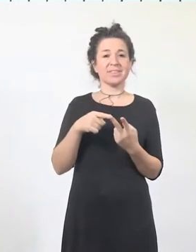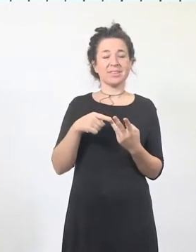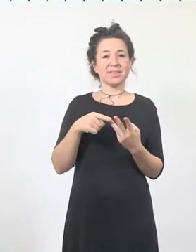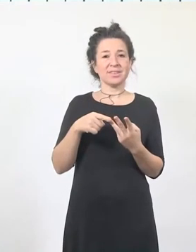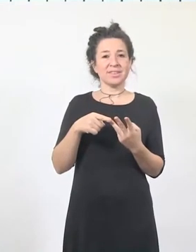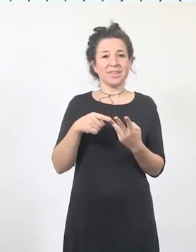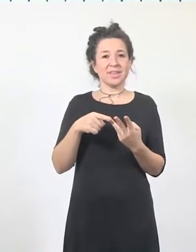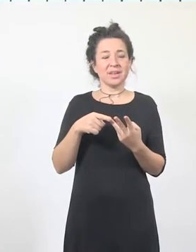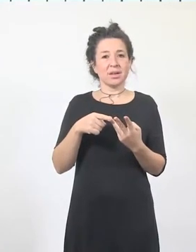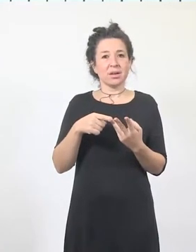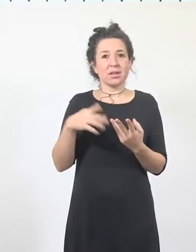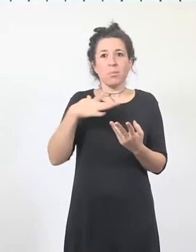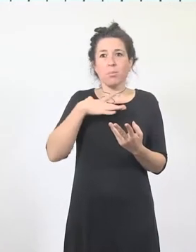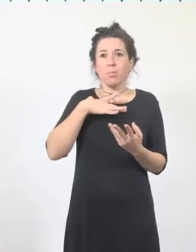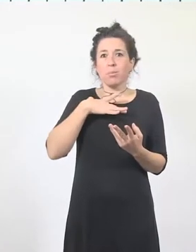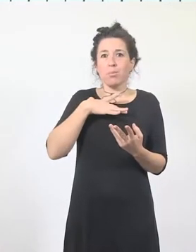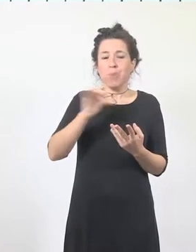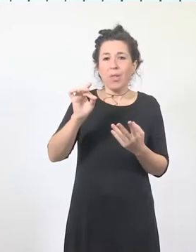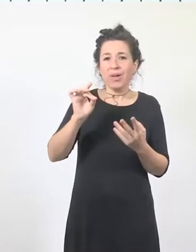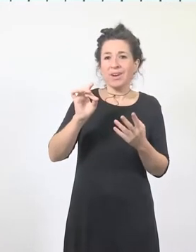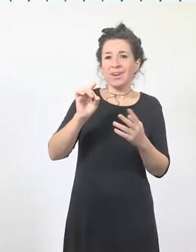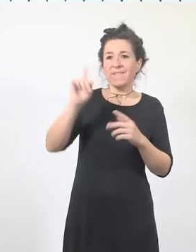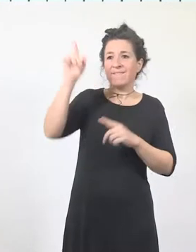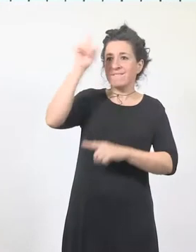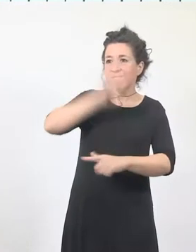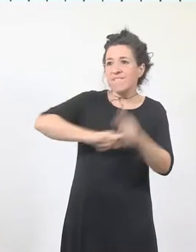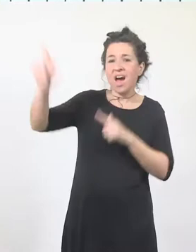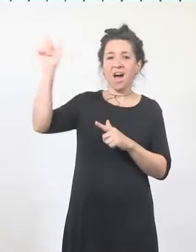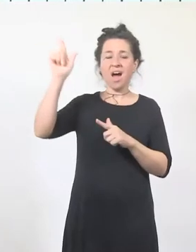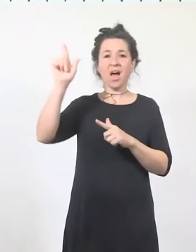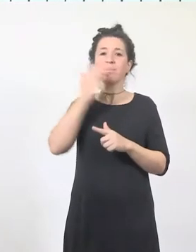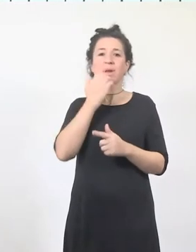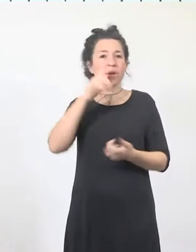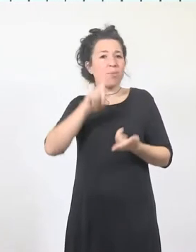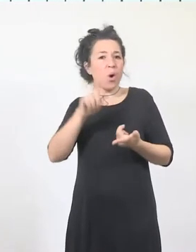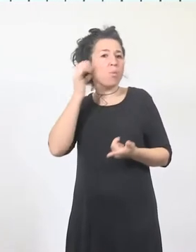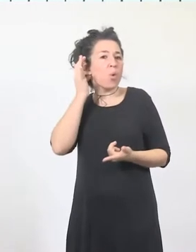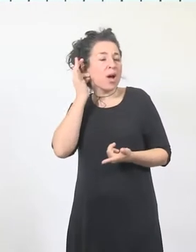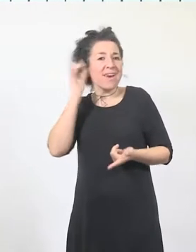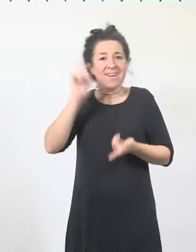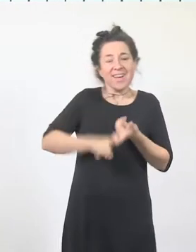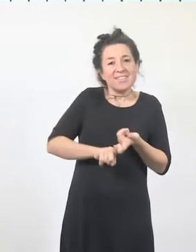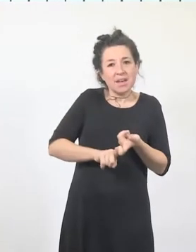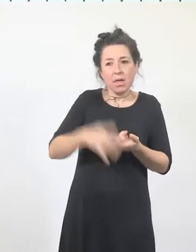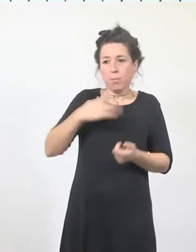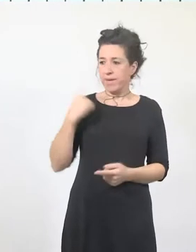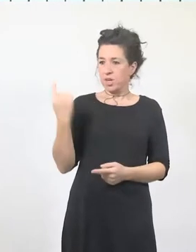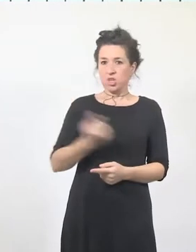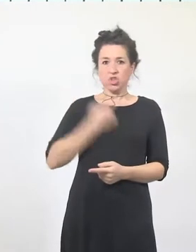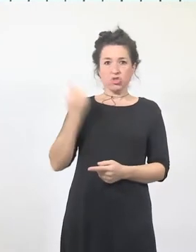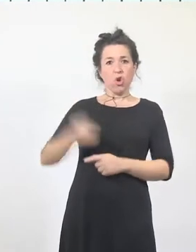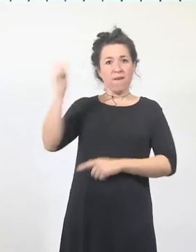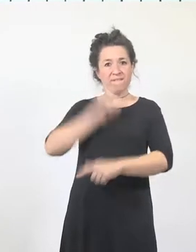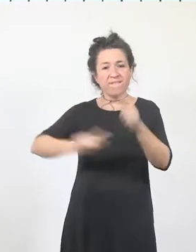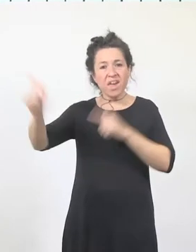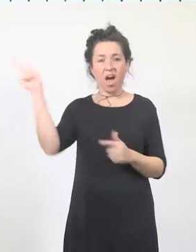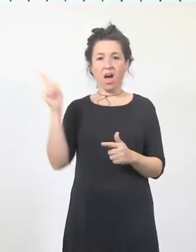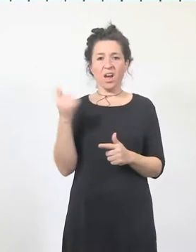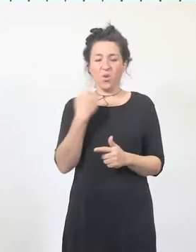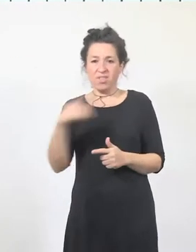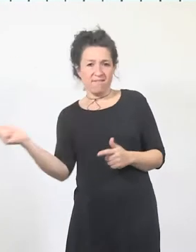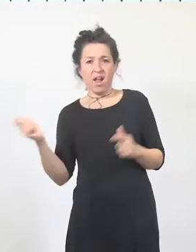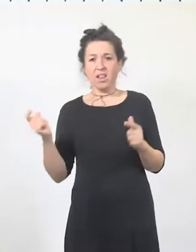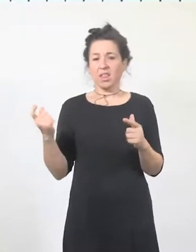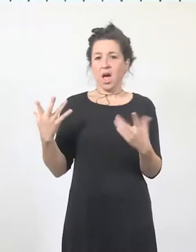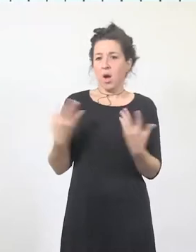el hecho de poder viajar, una mujer casada puede viajar sola sin tener compañía ni